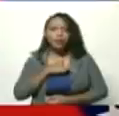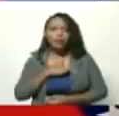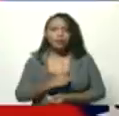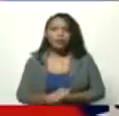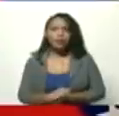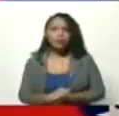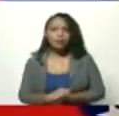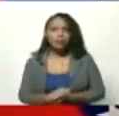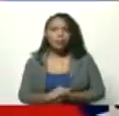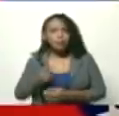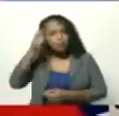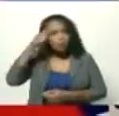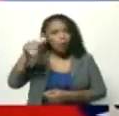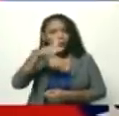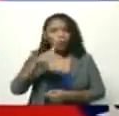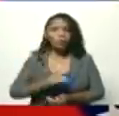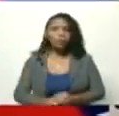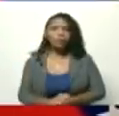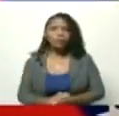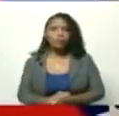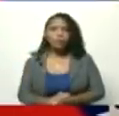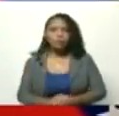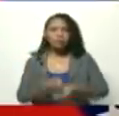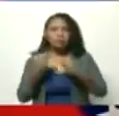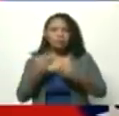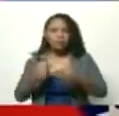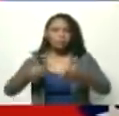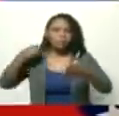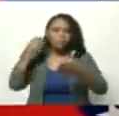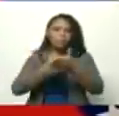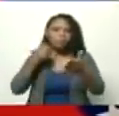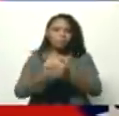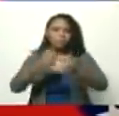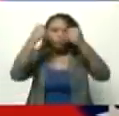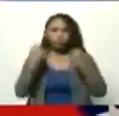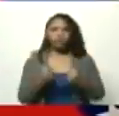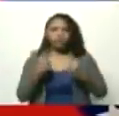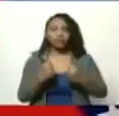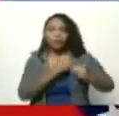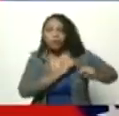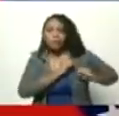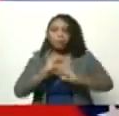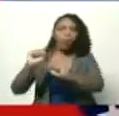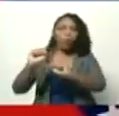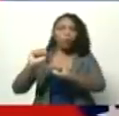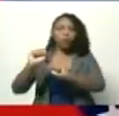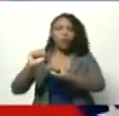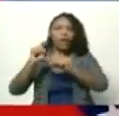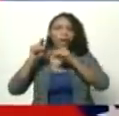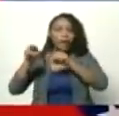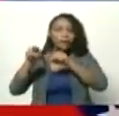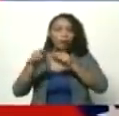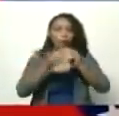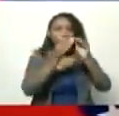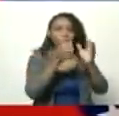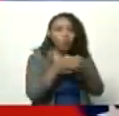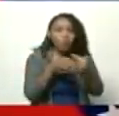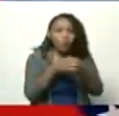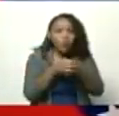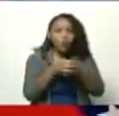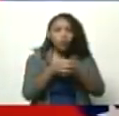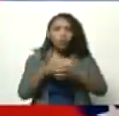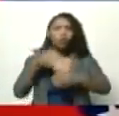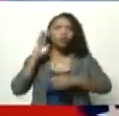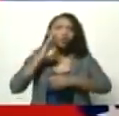de nuestra población, para combatir firmemente estas organizaciones